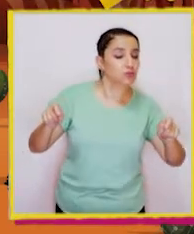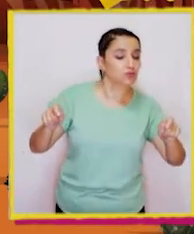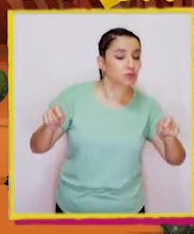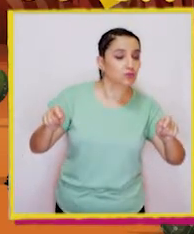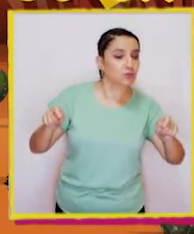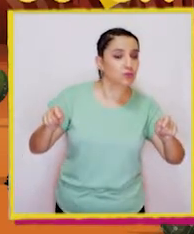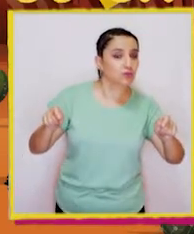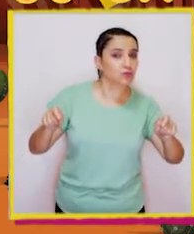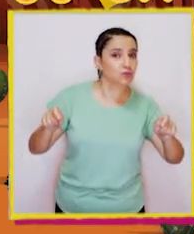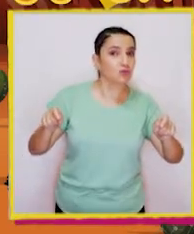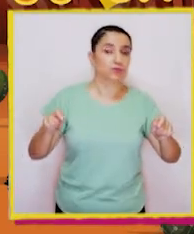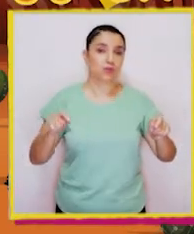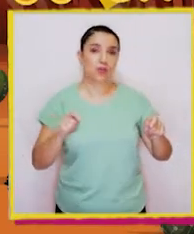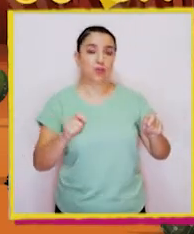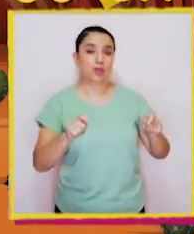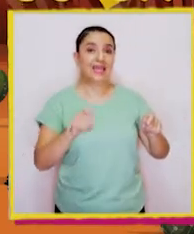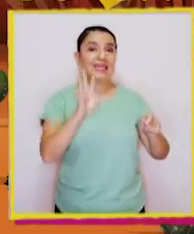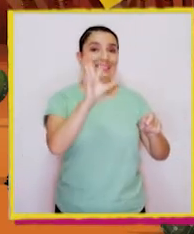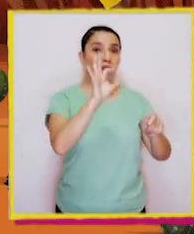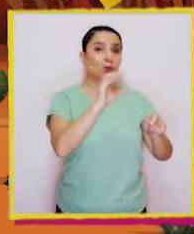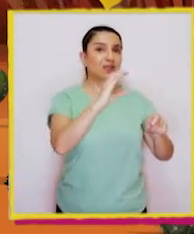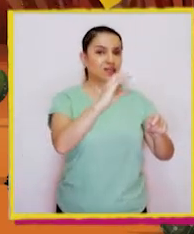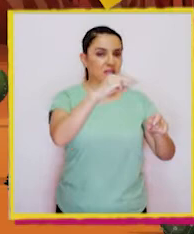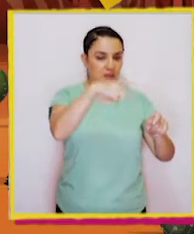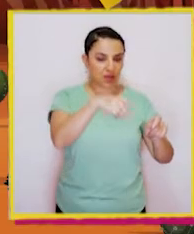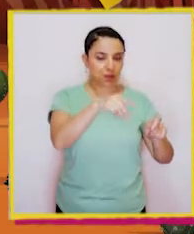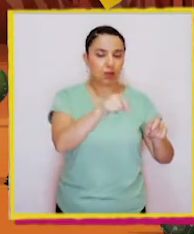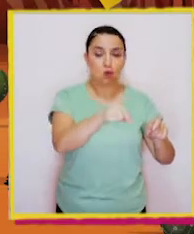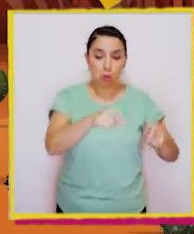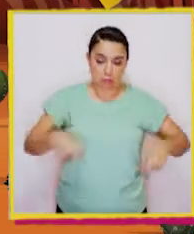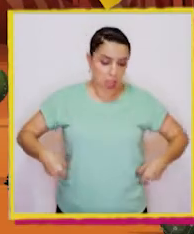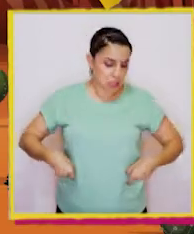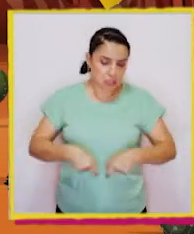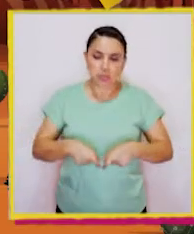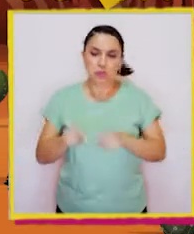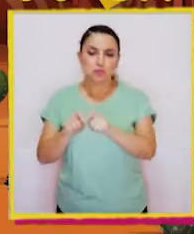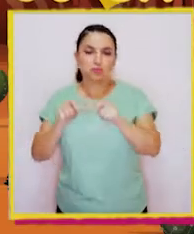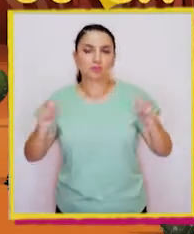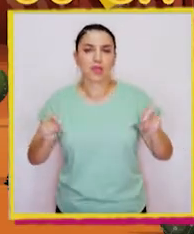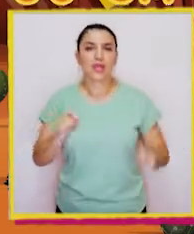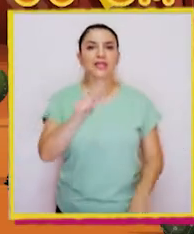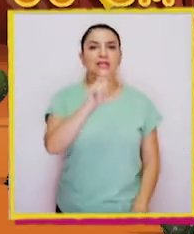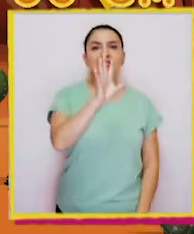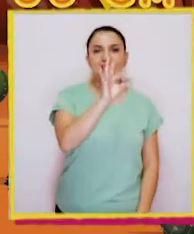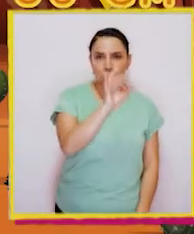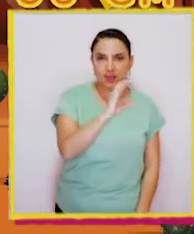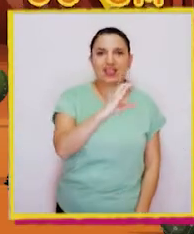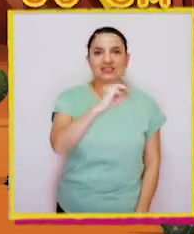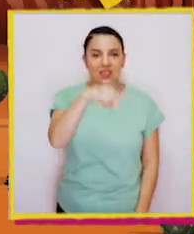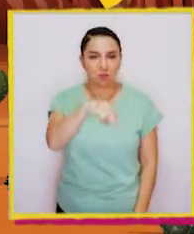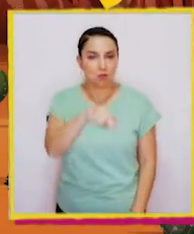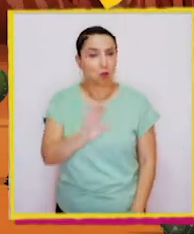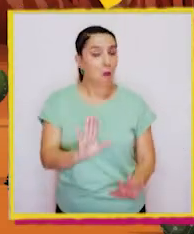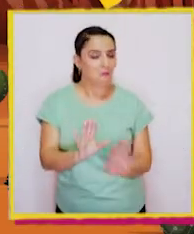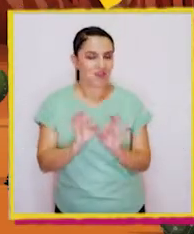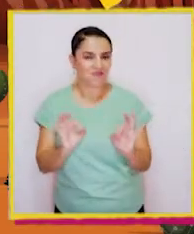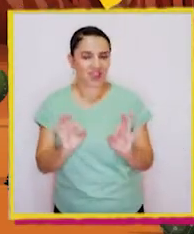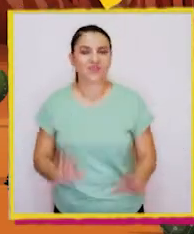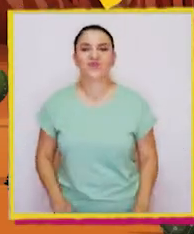llega. ¡Hasta el centímetro 50! Entonces, este cinturón mide 50 centímetros.